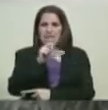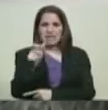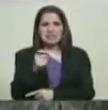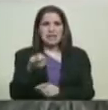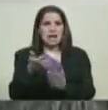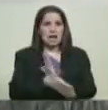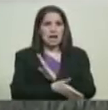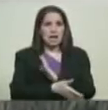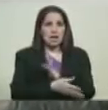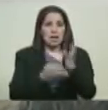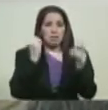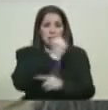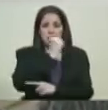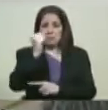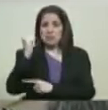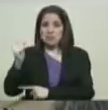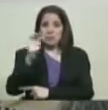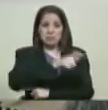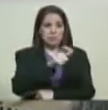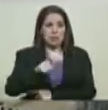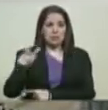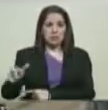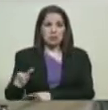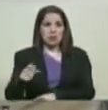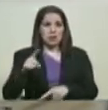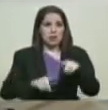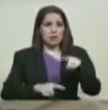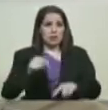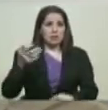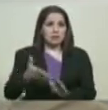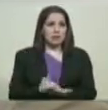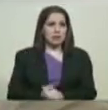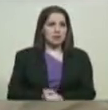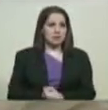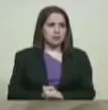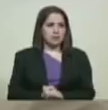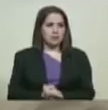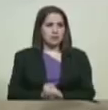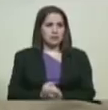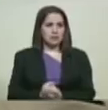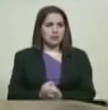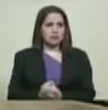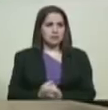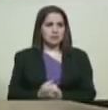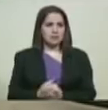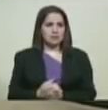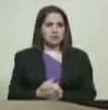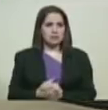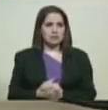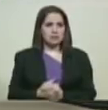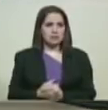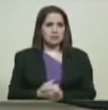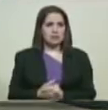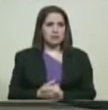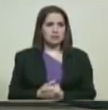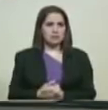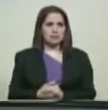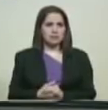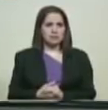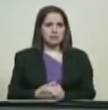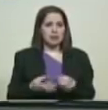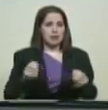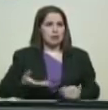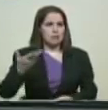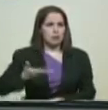decenas de hombres y mujeres que luchan por su tierra en Palestina, entre otros temas importantes